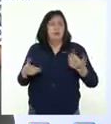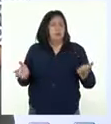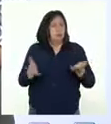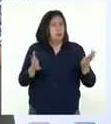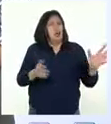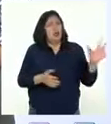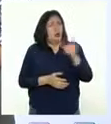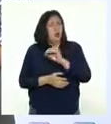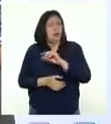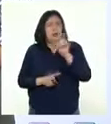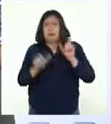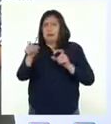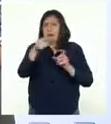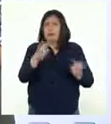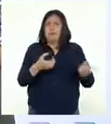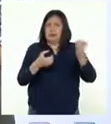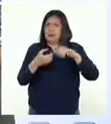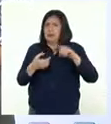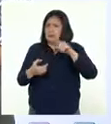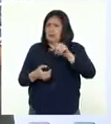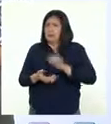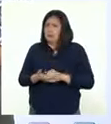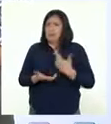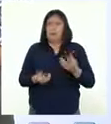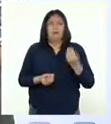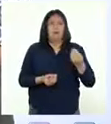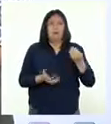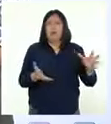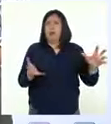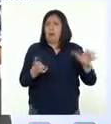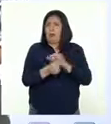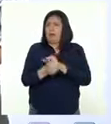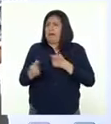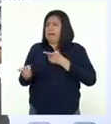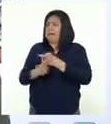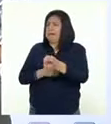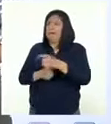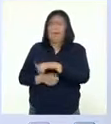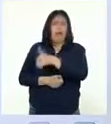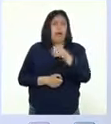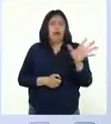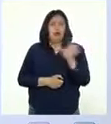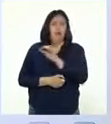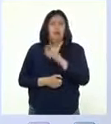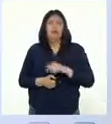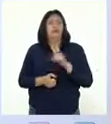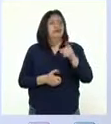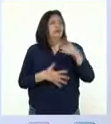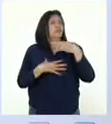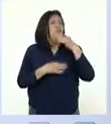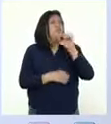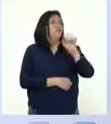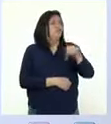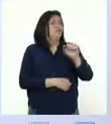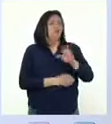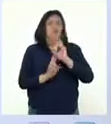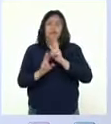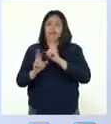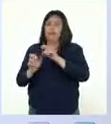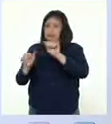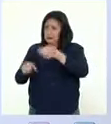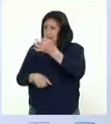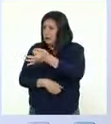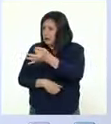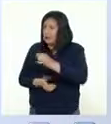promover que toda la población participe, ya que los desastres nos afectan a todos. ¡Qué interesantes